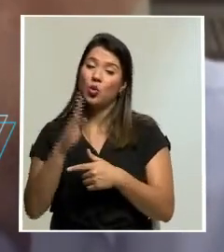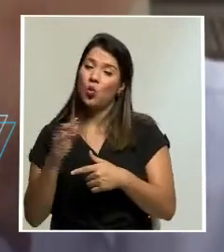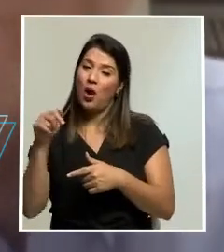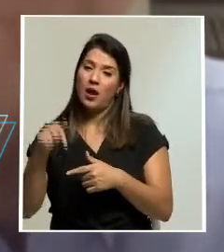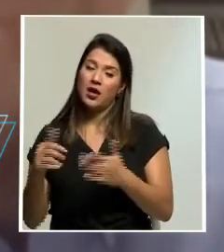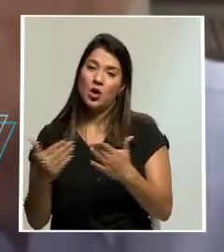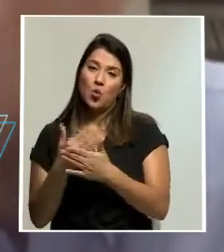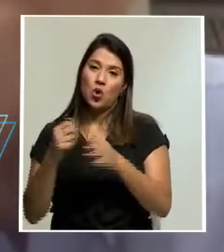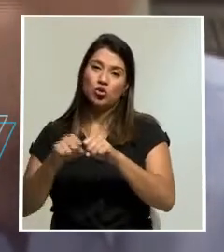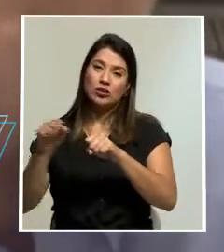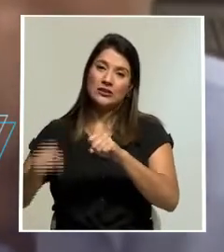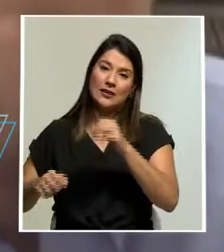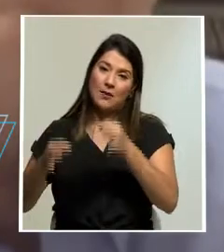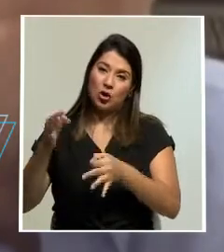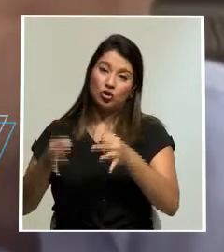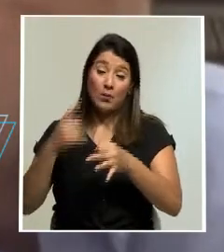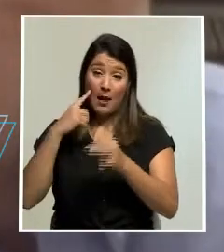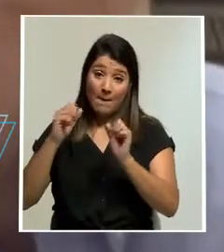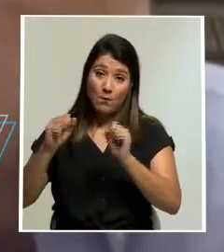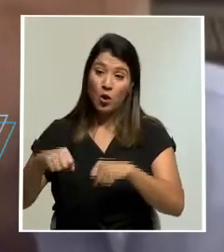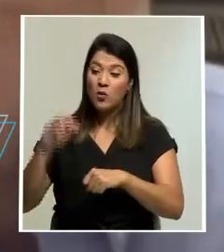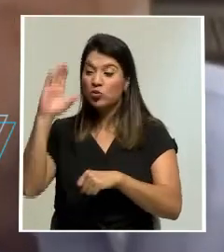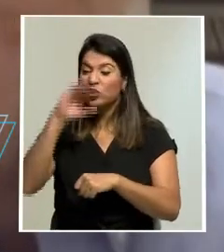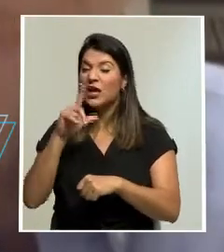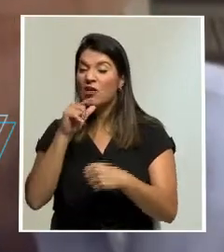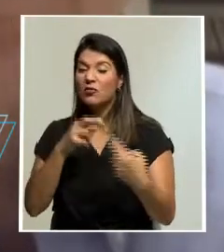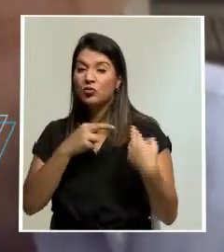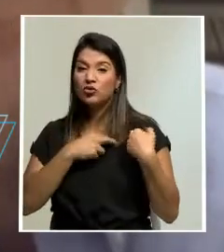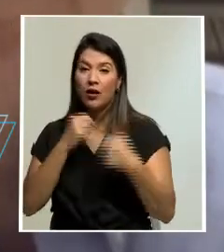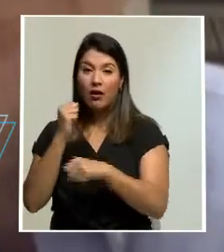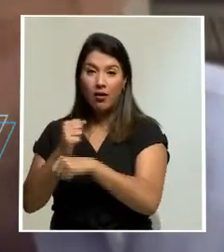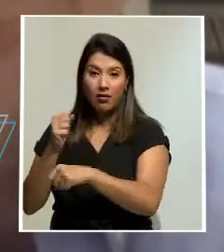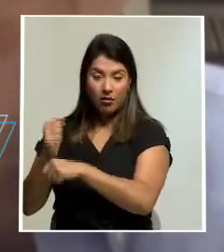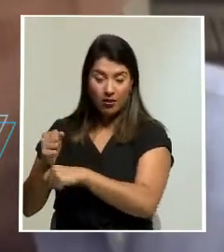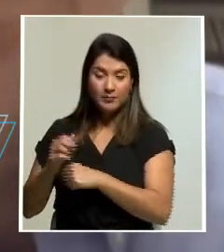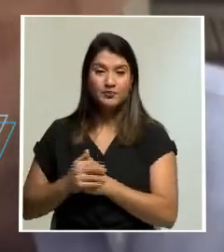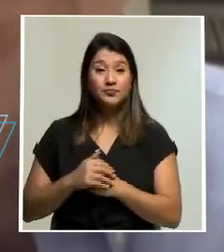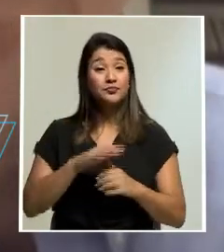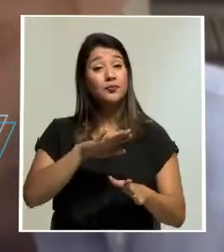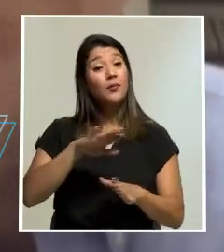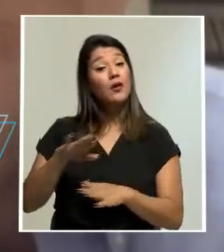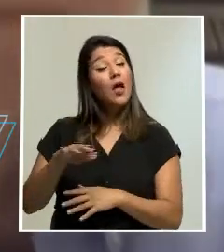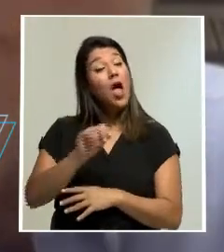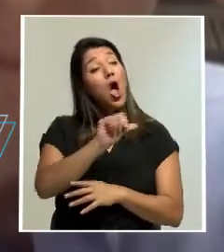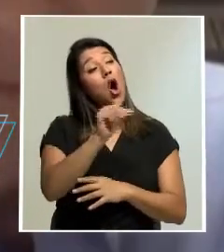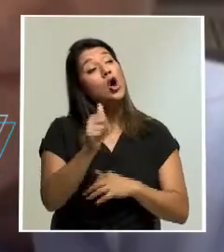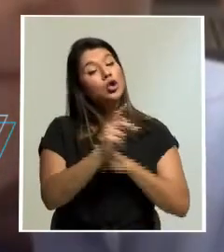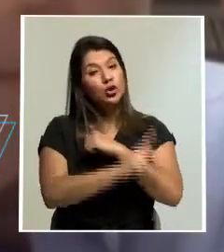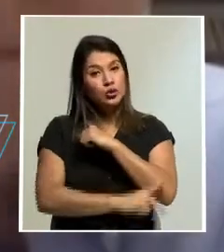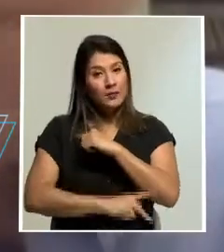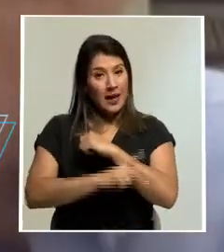para poder enfrentar esos crímenes. En otros países en donde ha habido